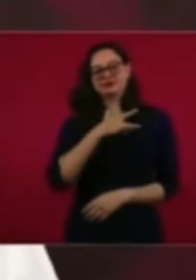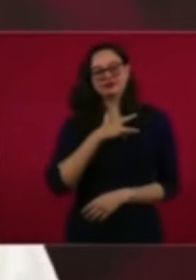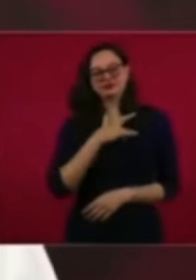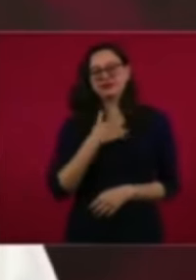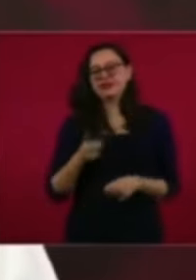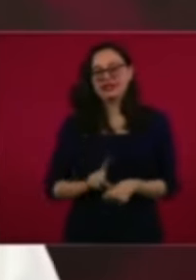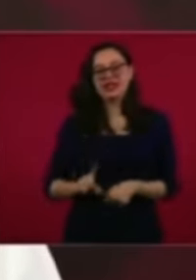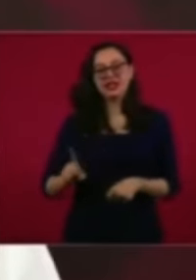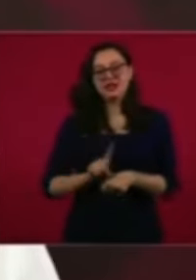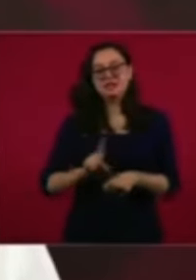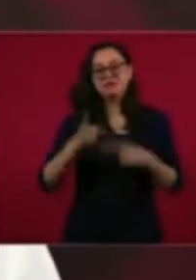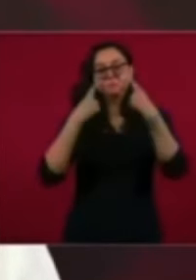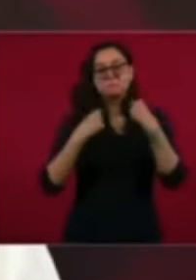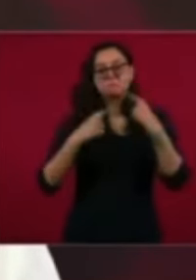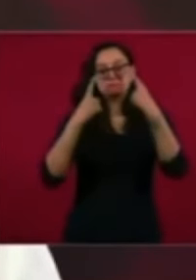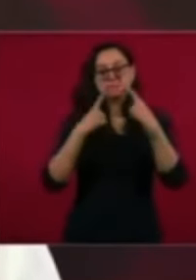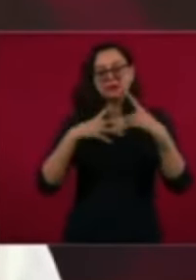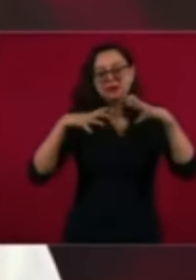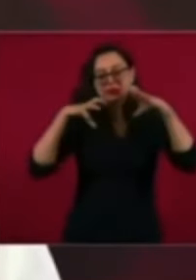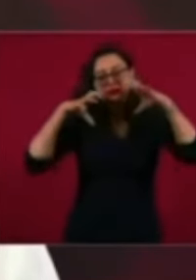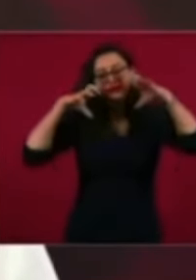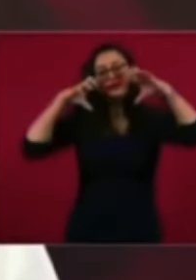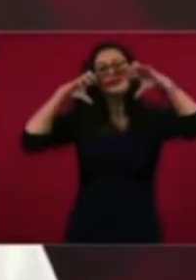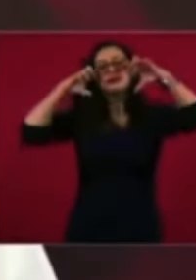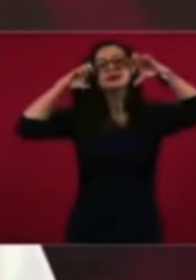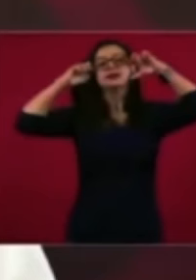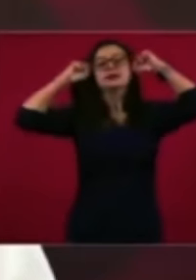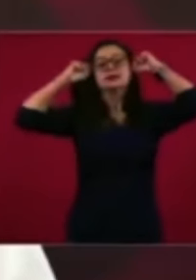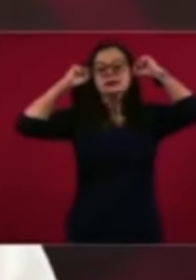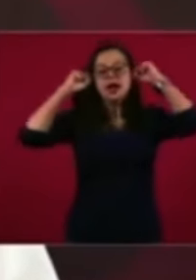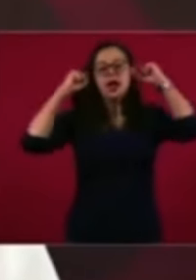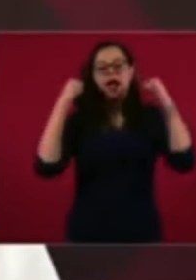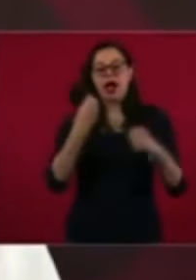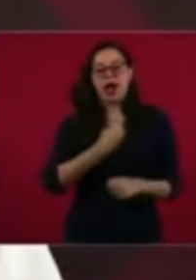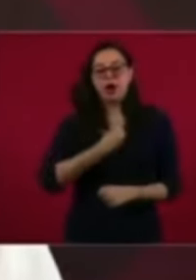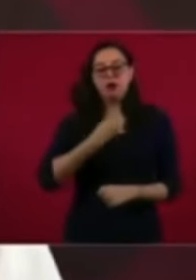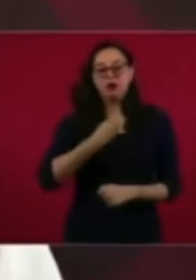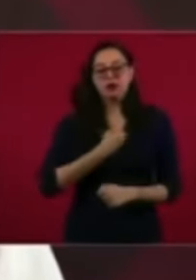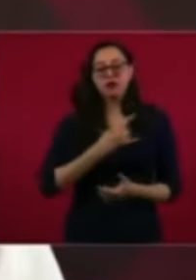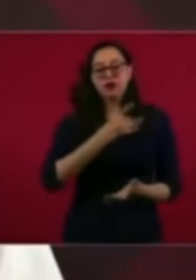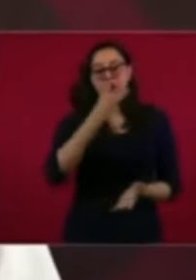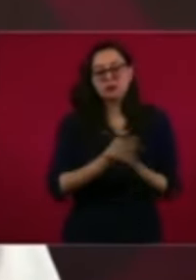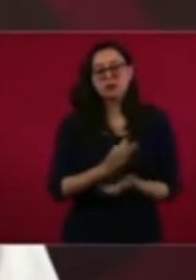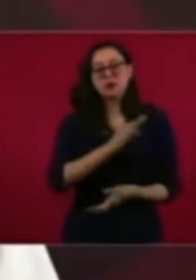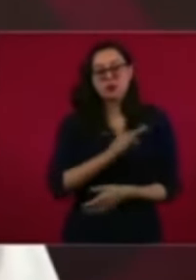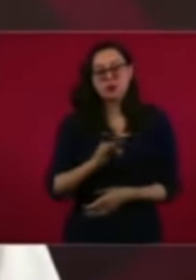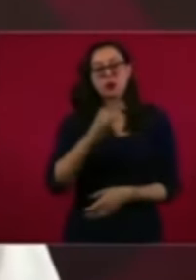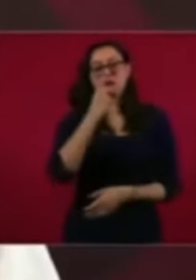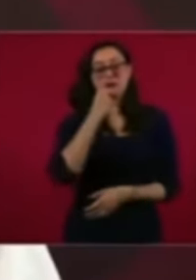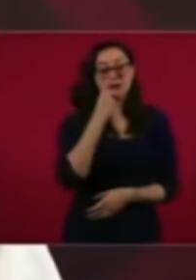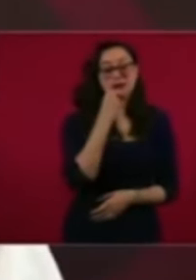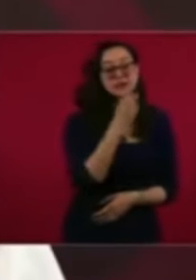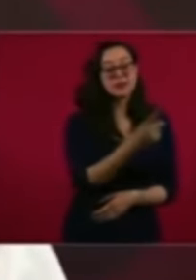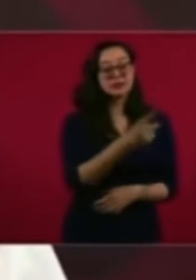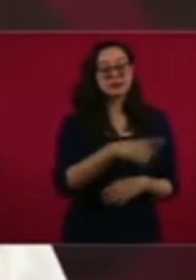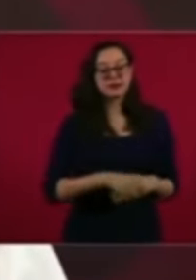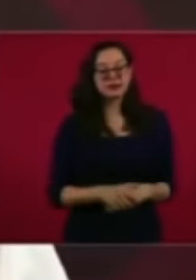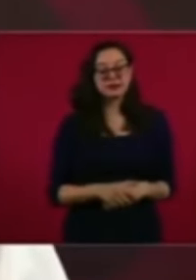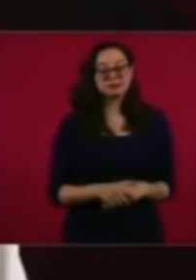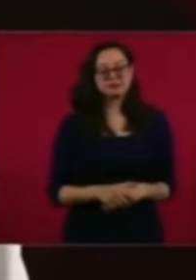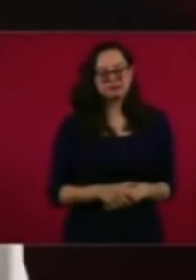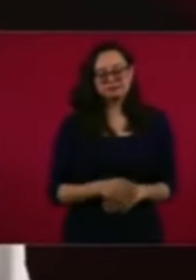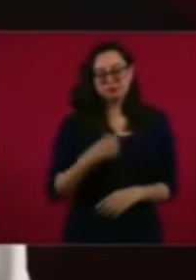tragándome las lágrimas y que lo más dulce que puedo decirte Es que para recordarte en una